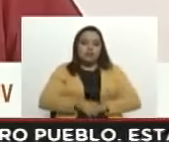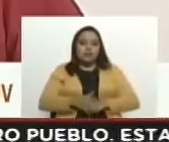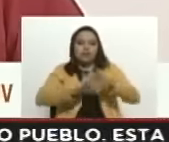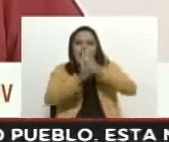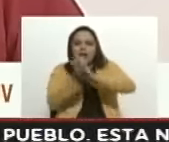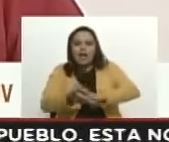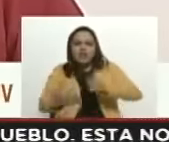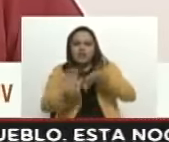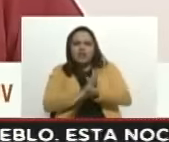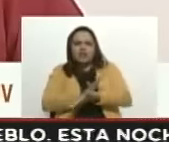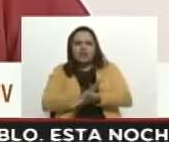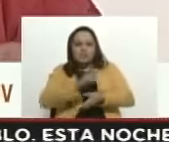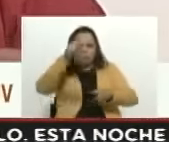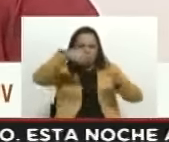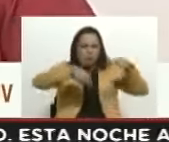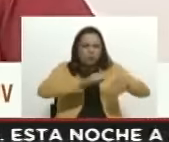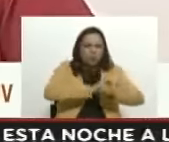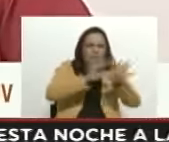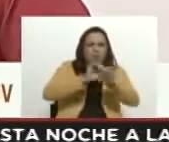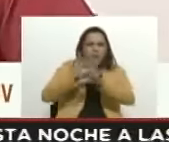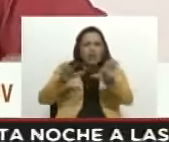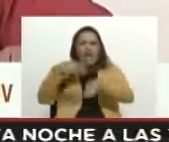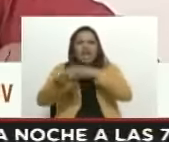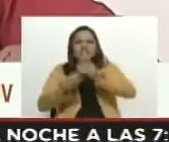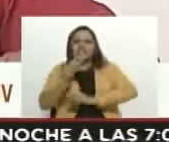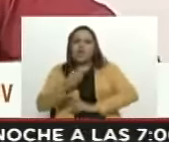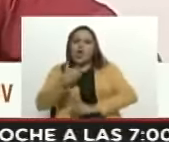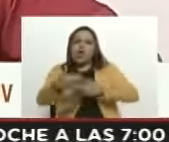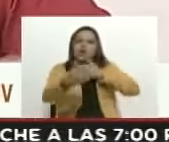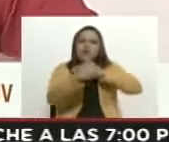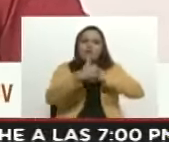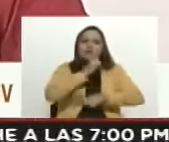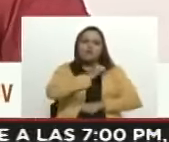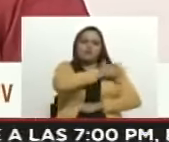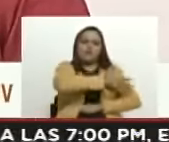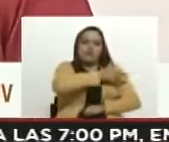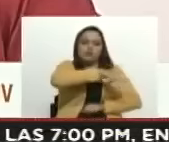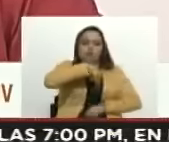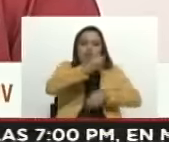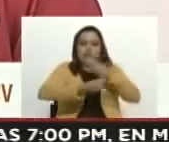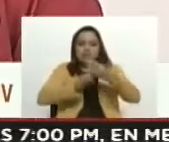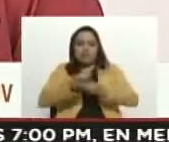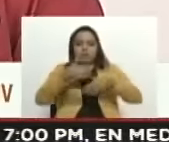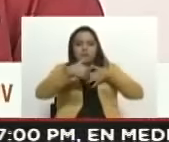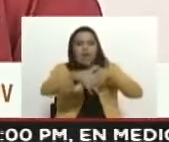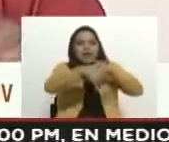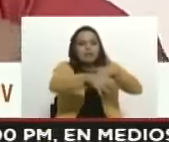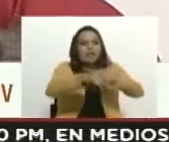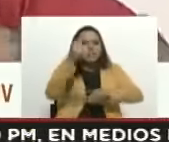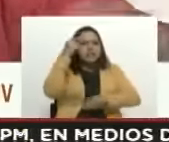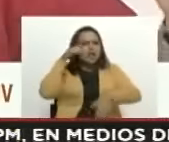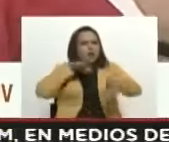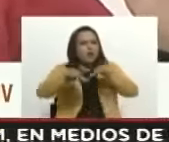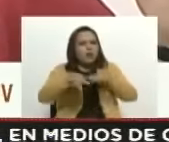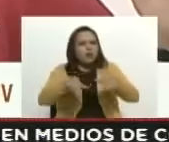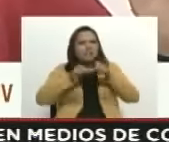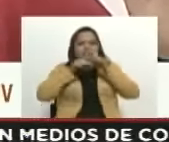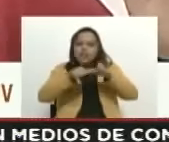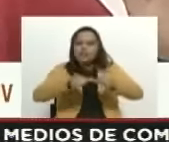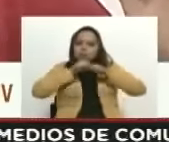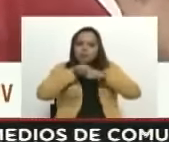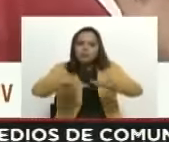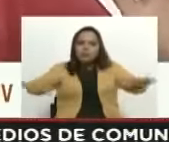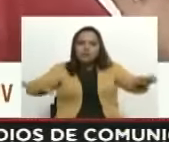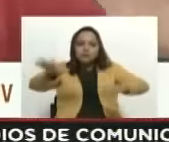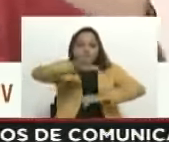palestino está ejecutando, y nosotros vamos a hacer esa marcha en Caracas el día jueves. Y seguimos desplegados por toda